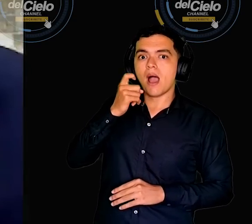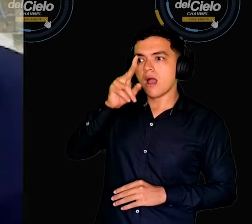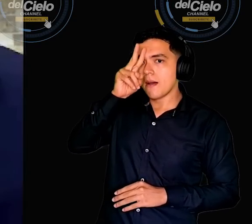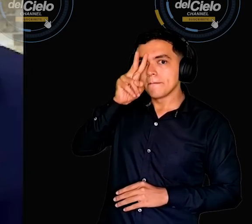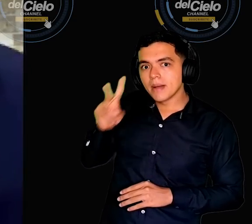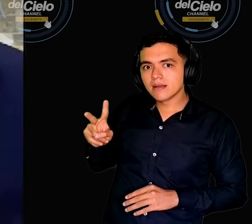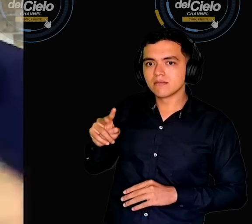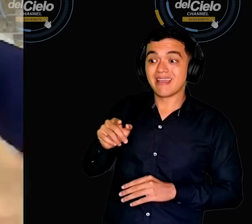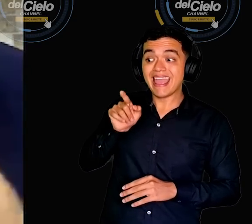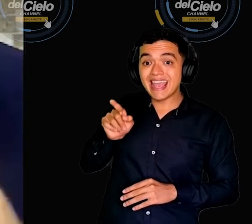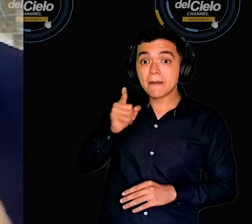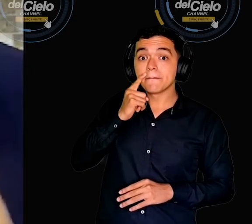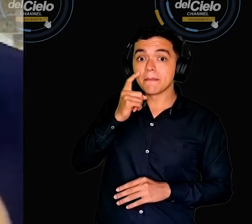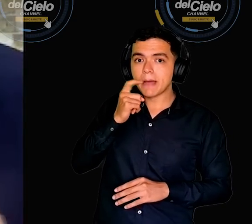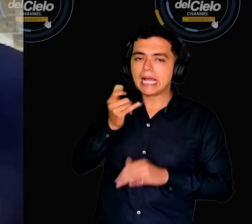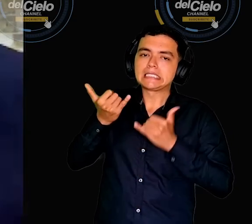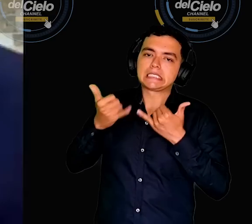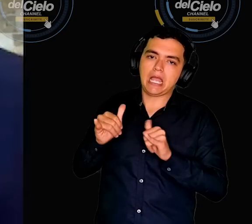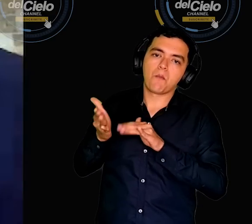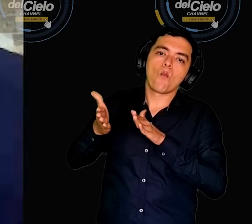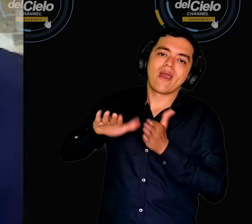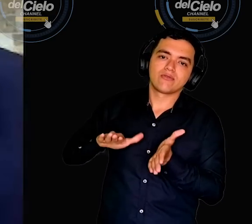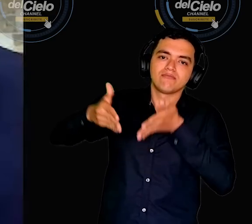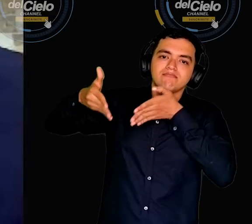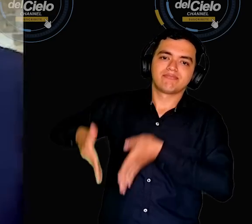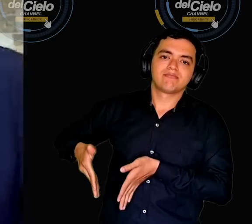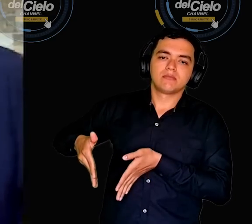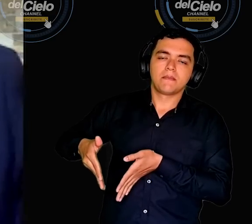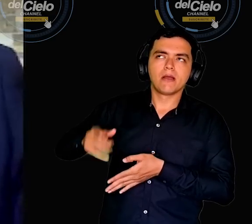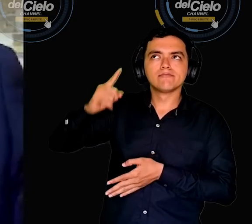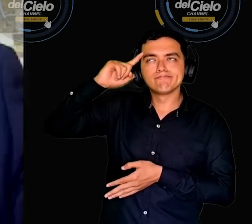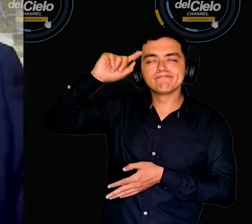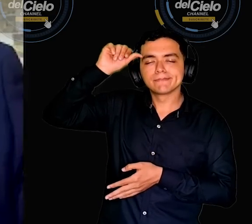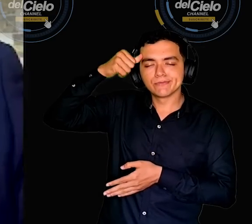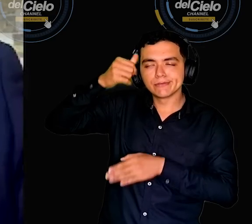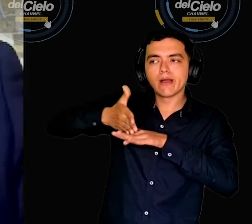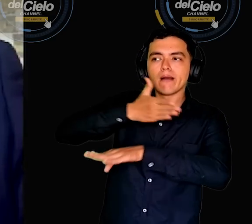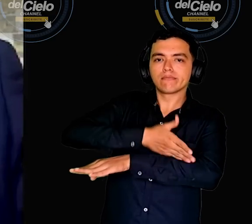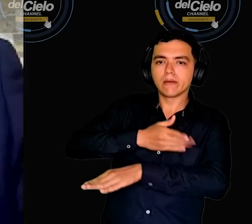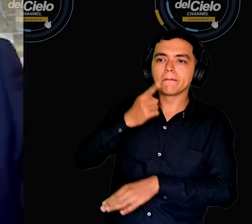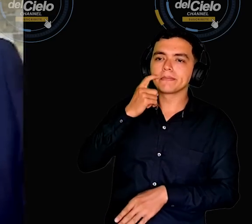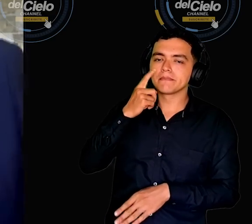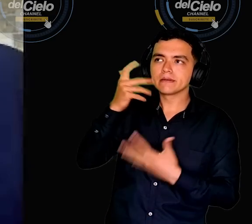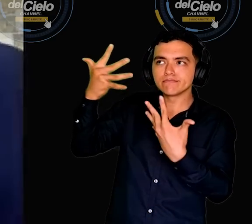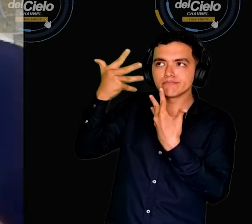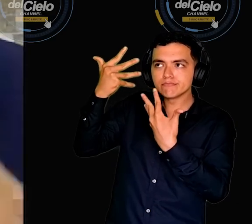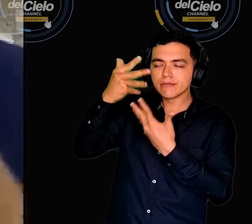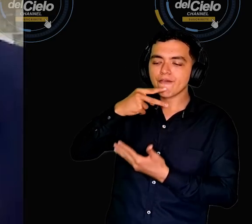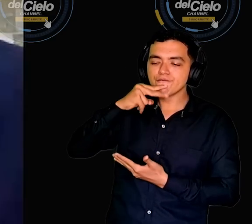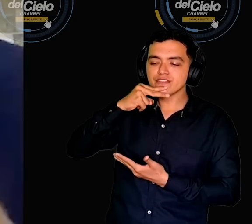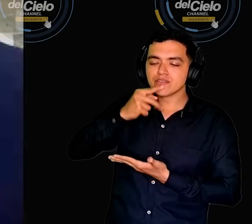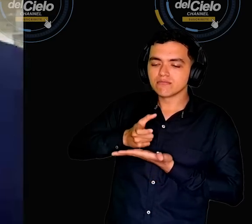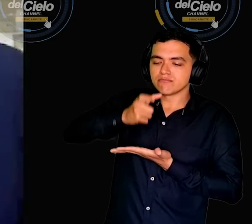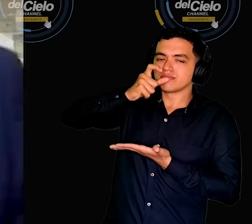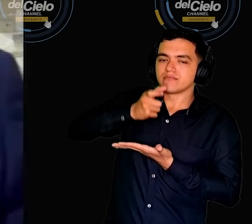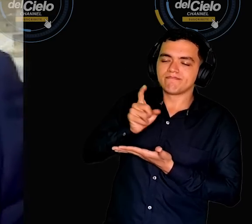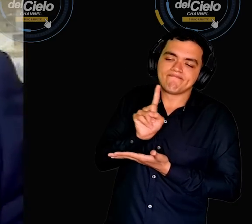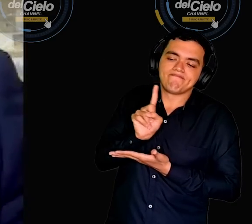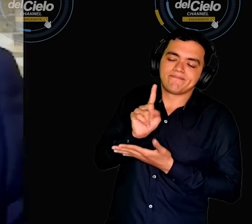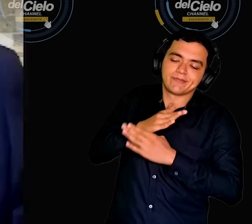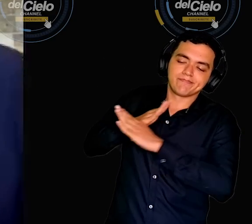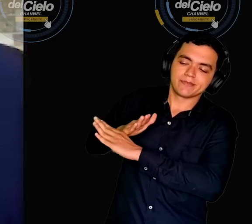papá, de alguna manera, saldría adelante. Se dejó amarrar, se dejó poner ahí, y